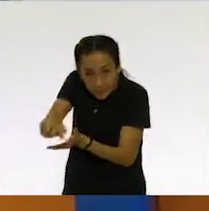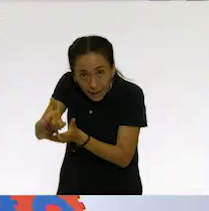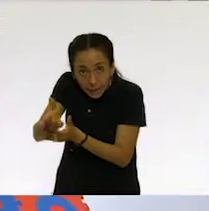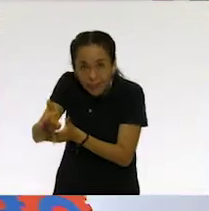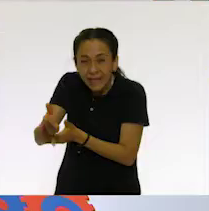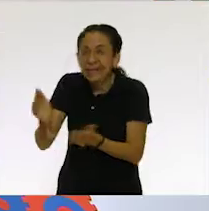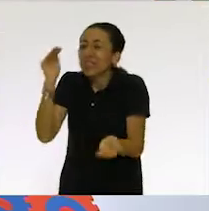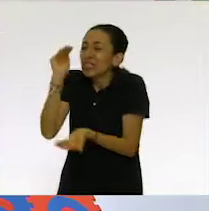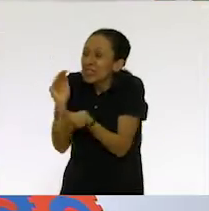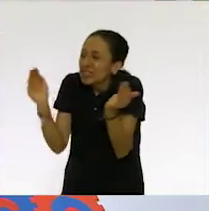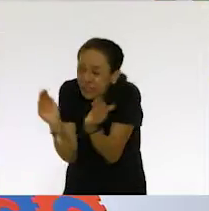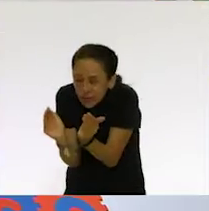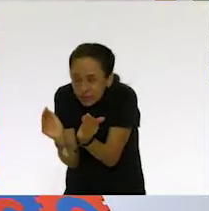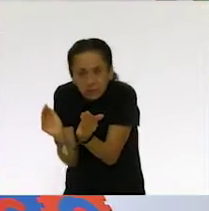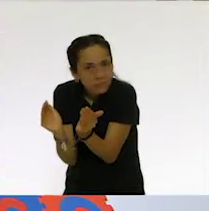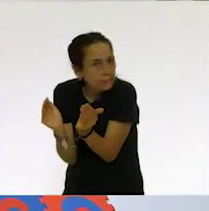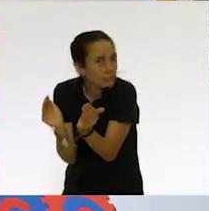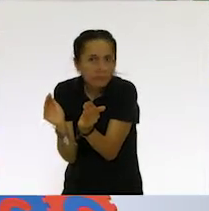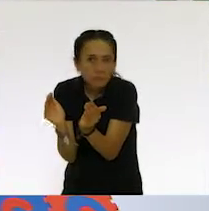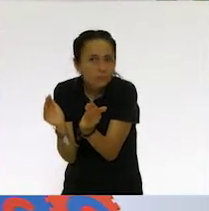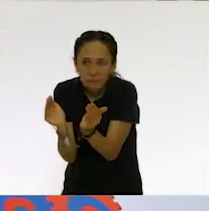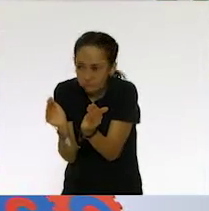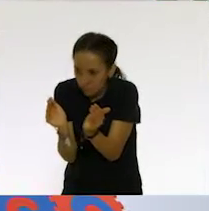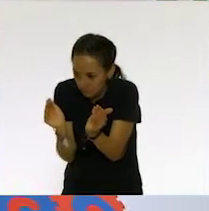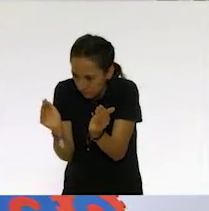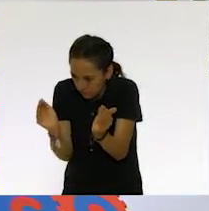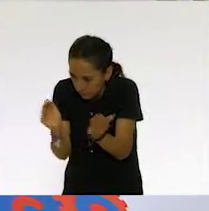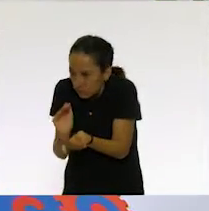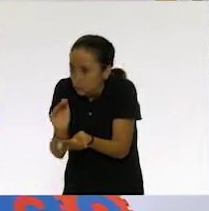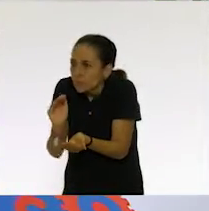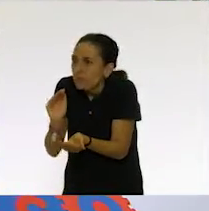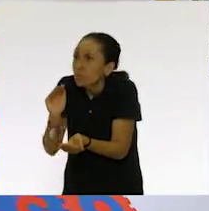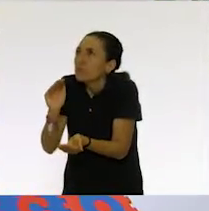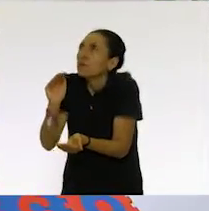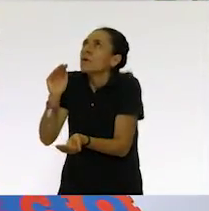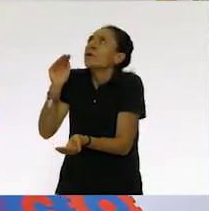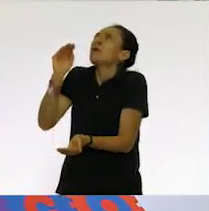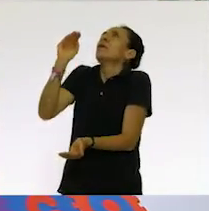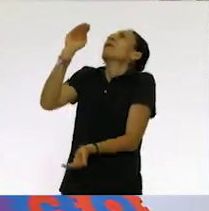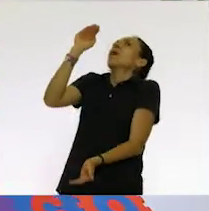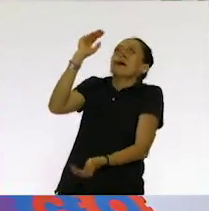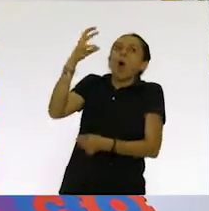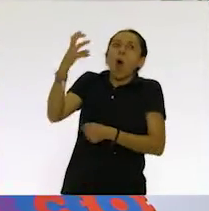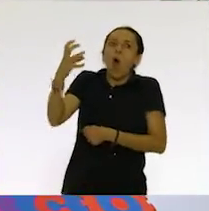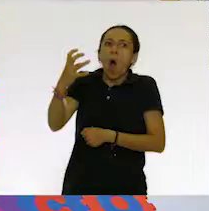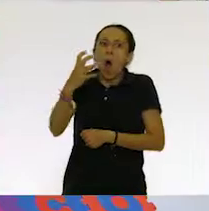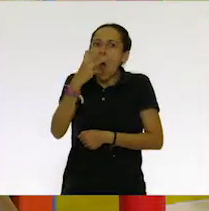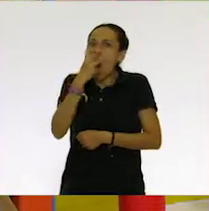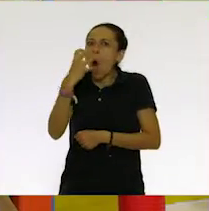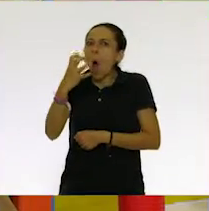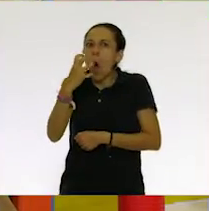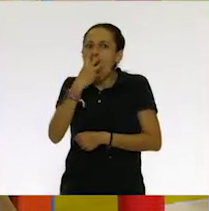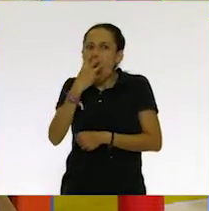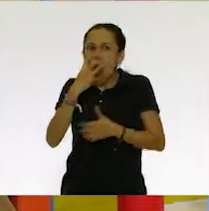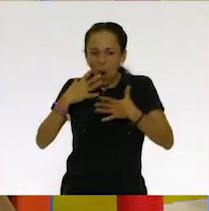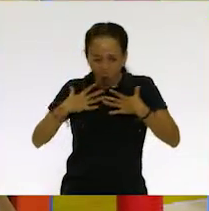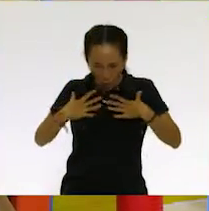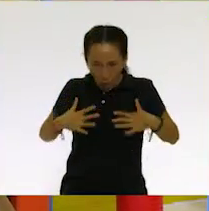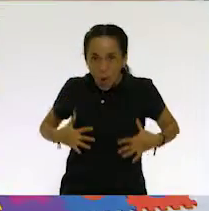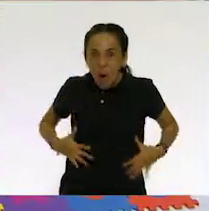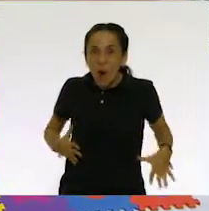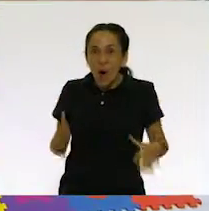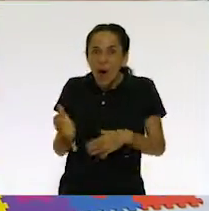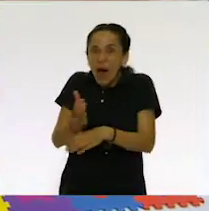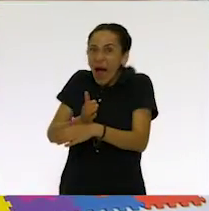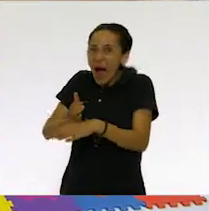Era un enorme oso pardo. Que yo creo que el lobo no se imaginó eso. Nunca.